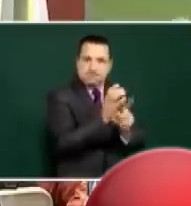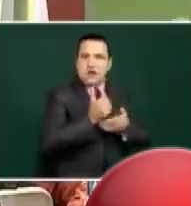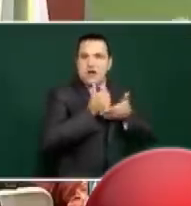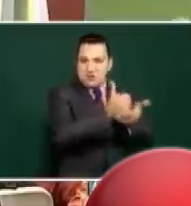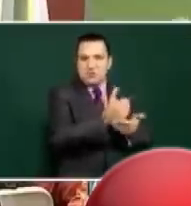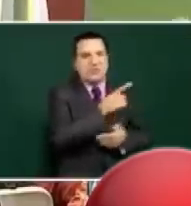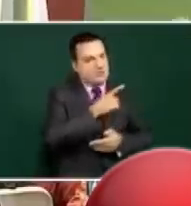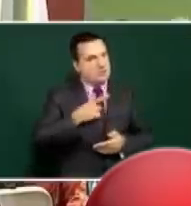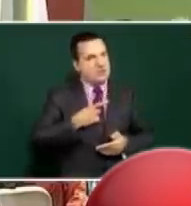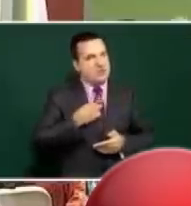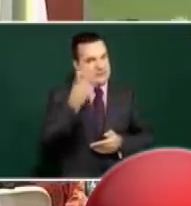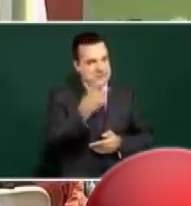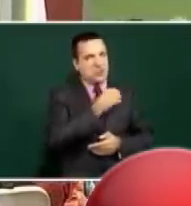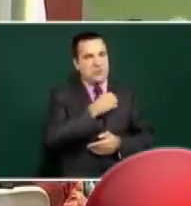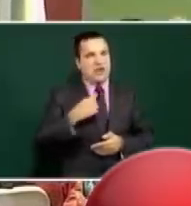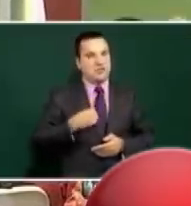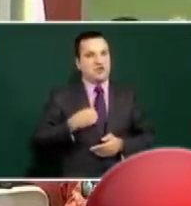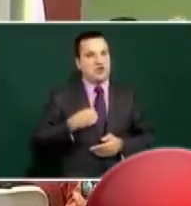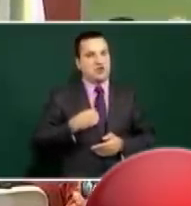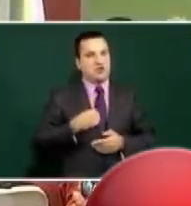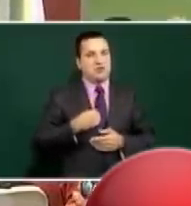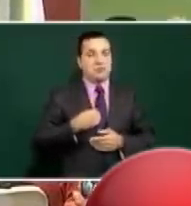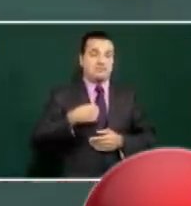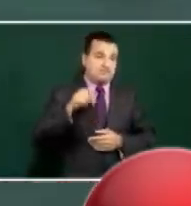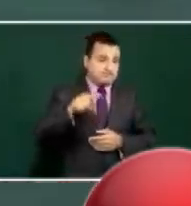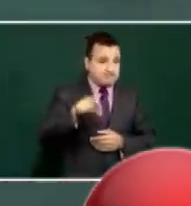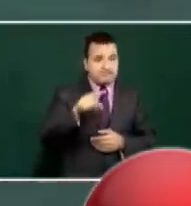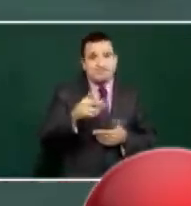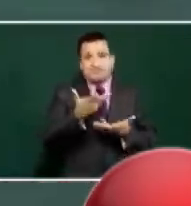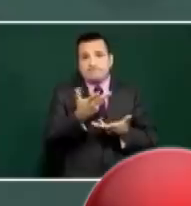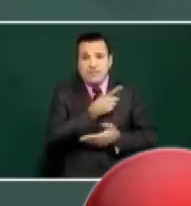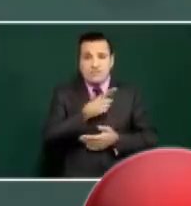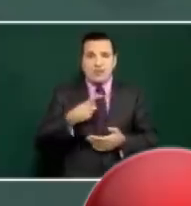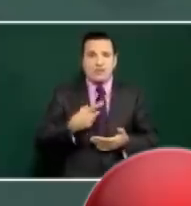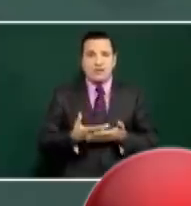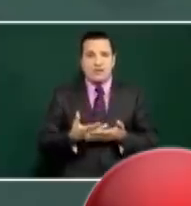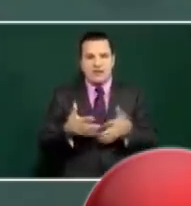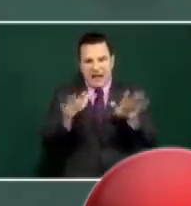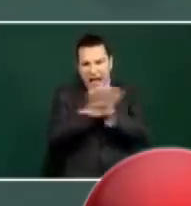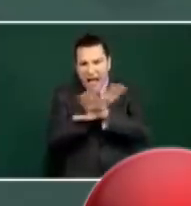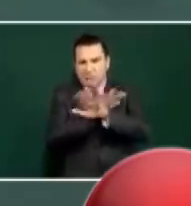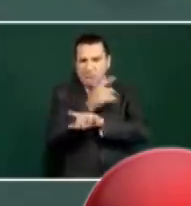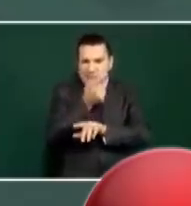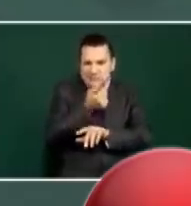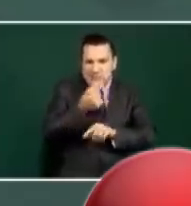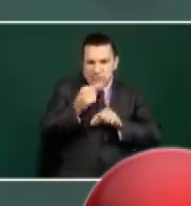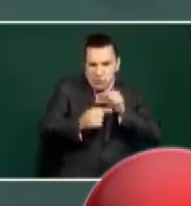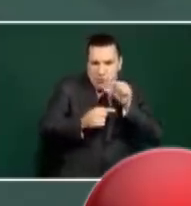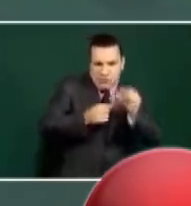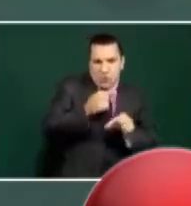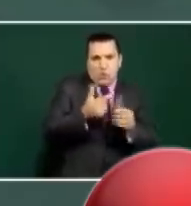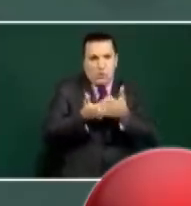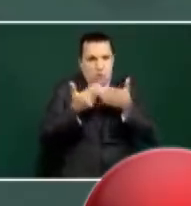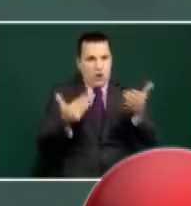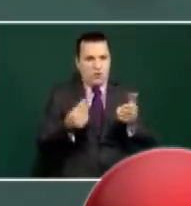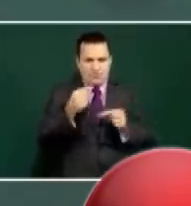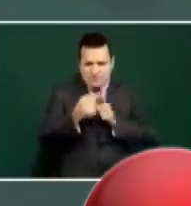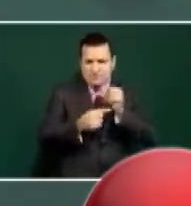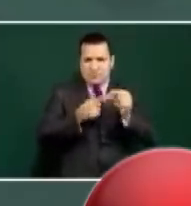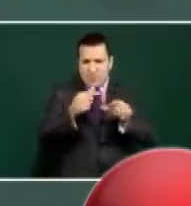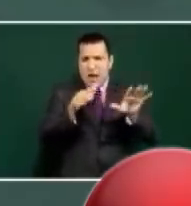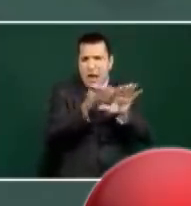Y hay una renovación que se está llevando a cabo. Se están